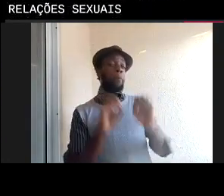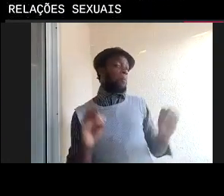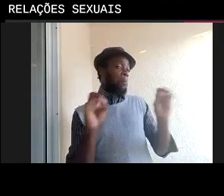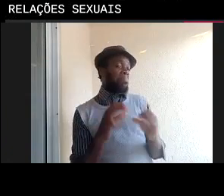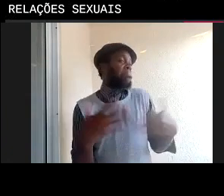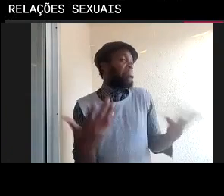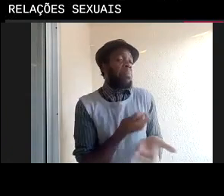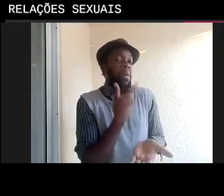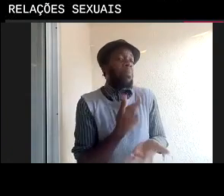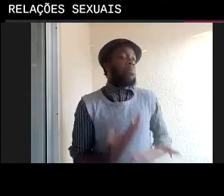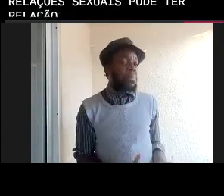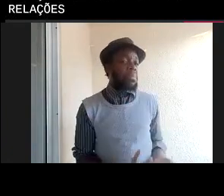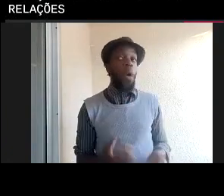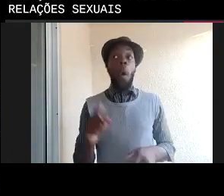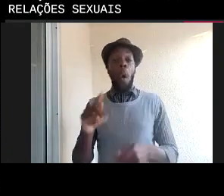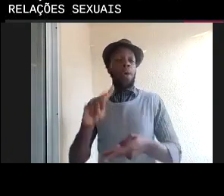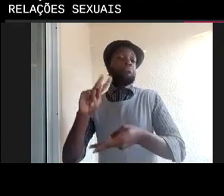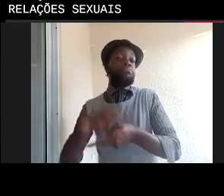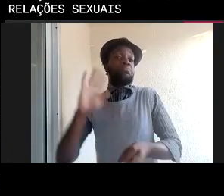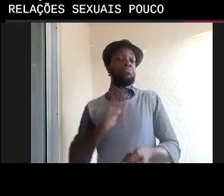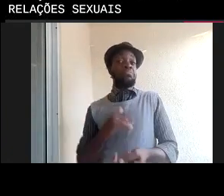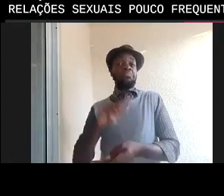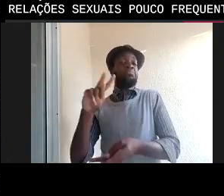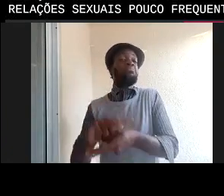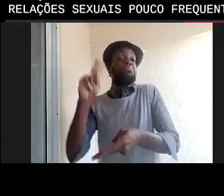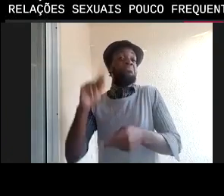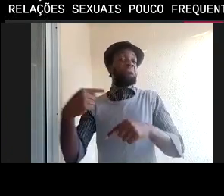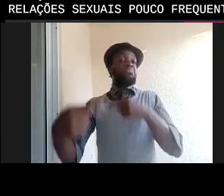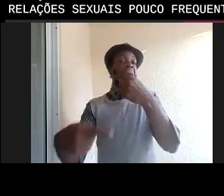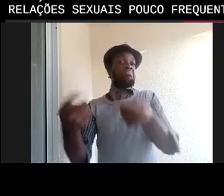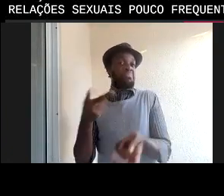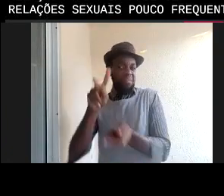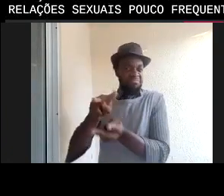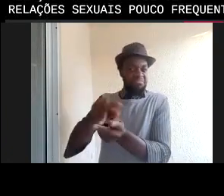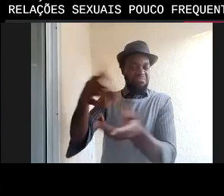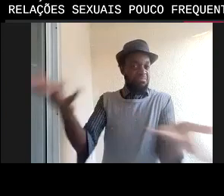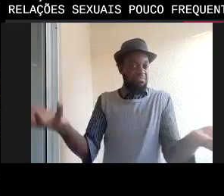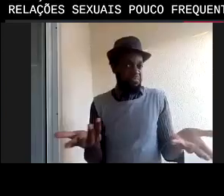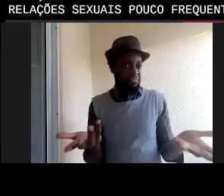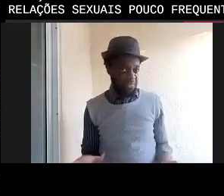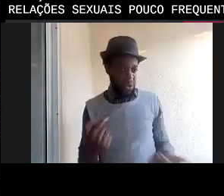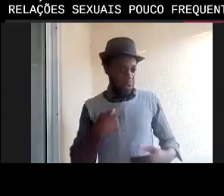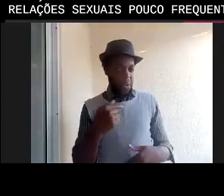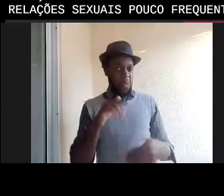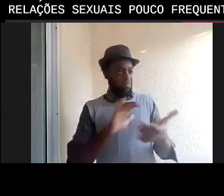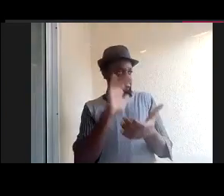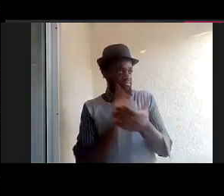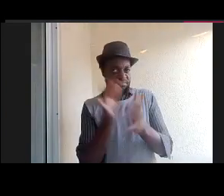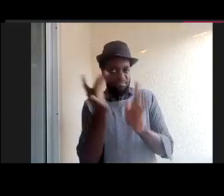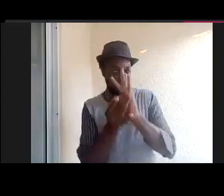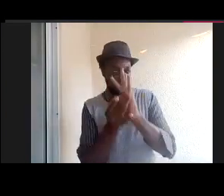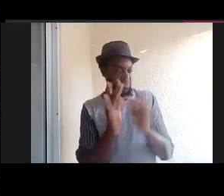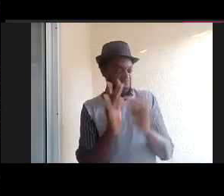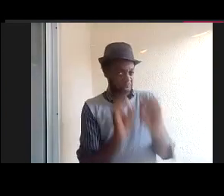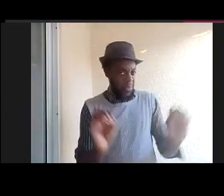relaciones sexuales poco frecuentes o de no estar casadas. Entonces, independientemente que